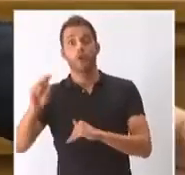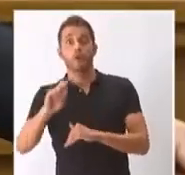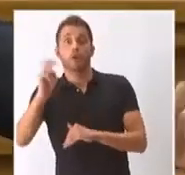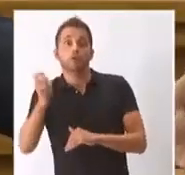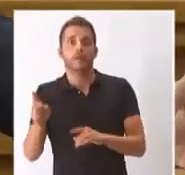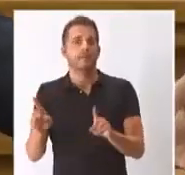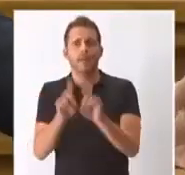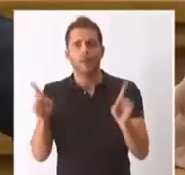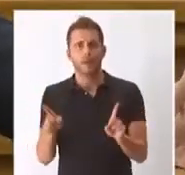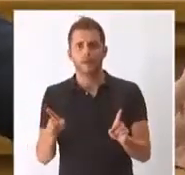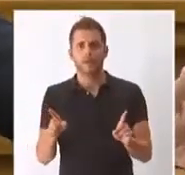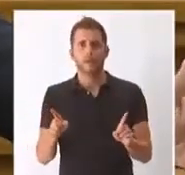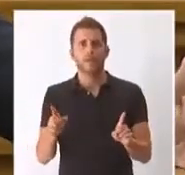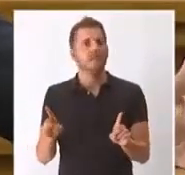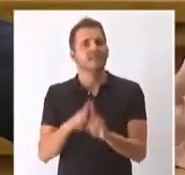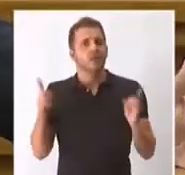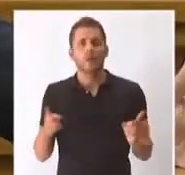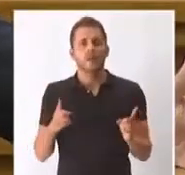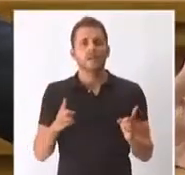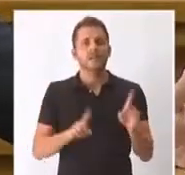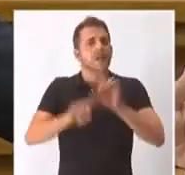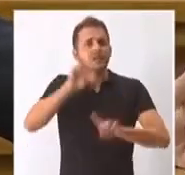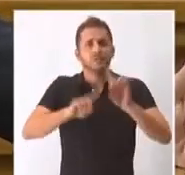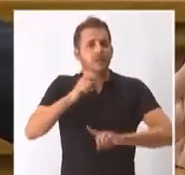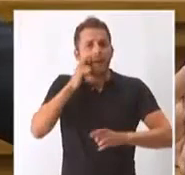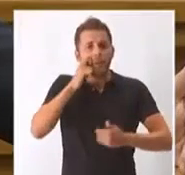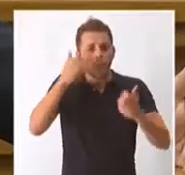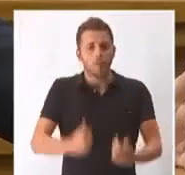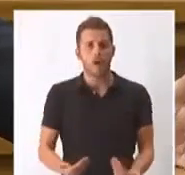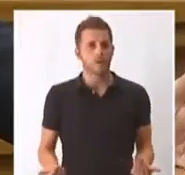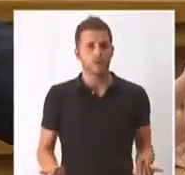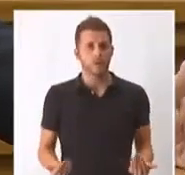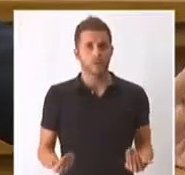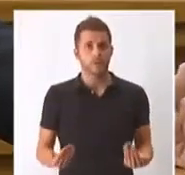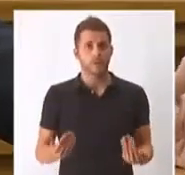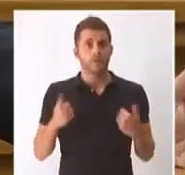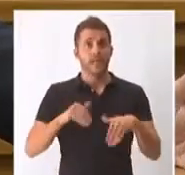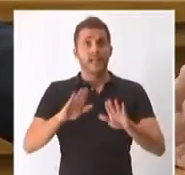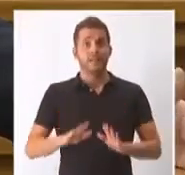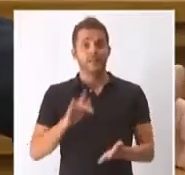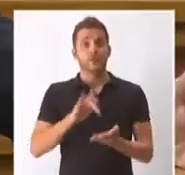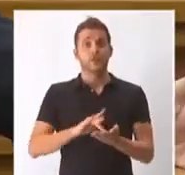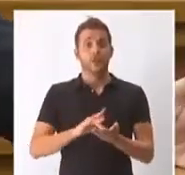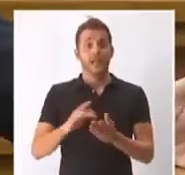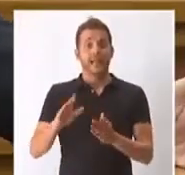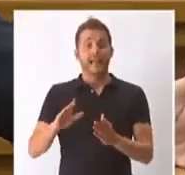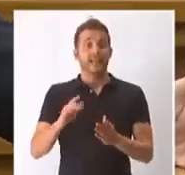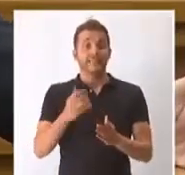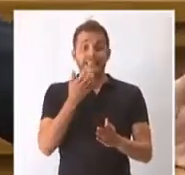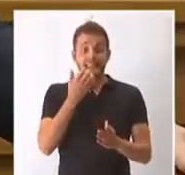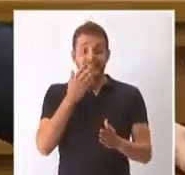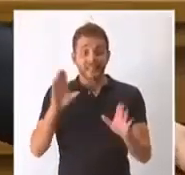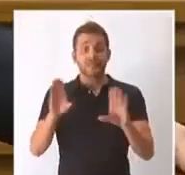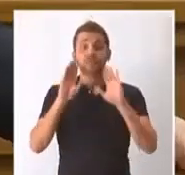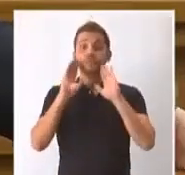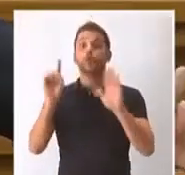evidentemente es un problema de calado humano diferente que además mientras no se extirpe como problema en el conjunto no se extirpará ni estaremos